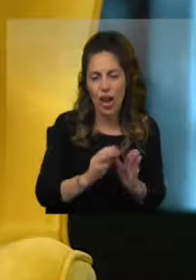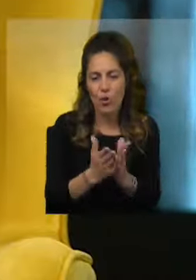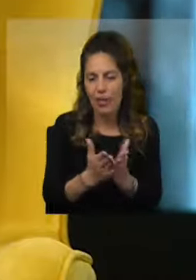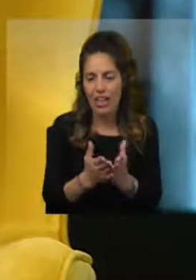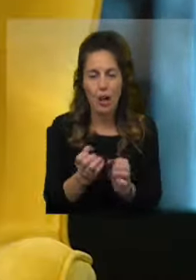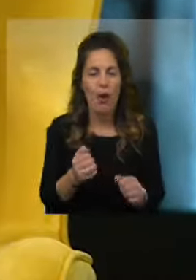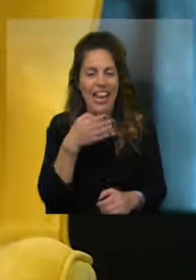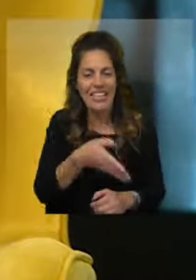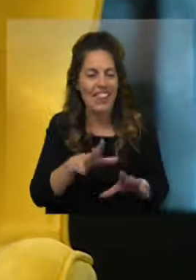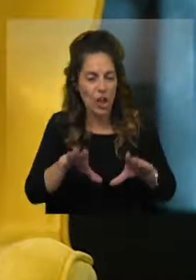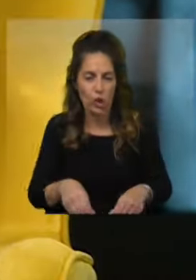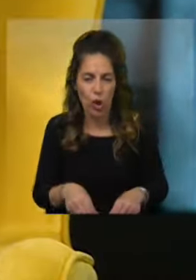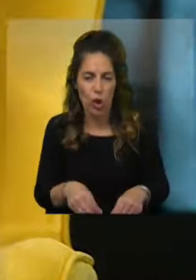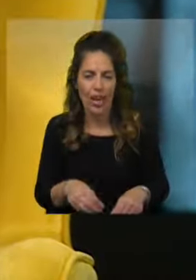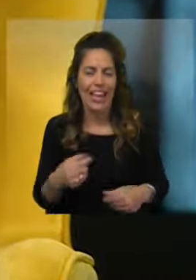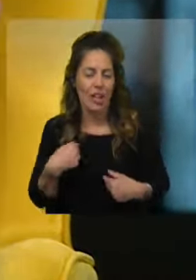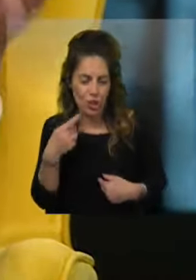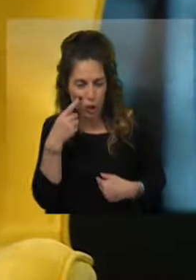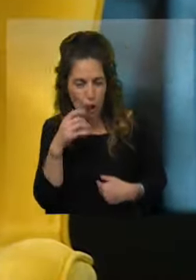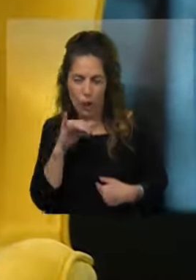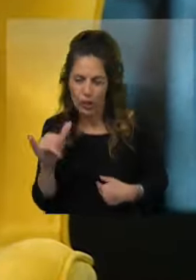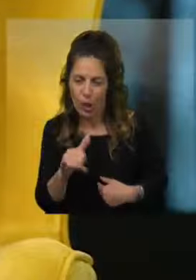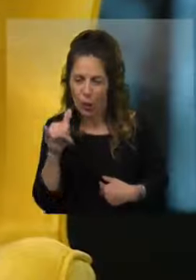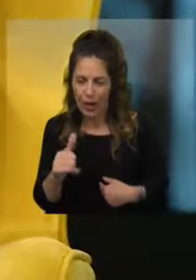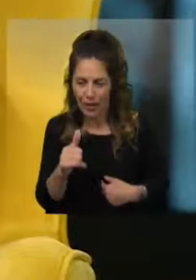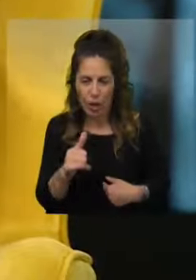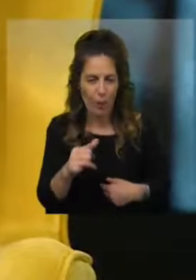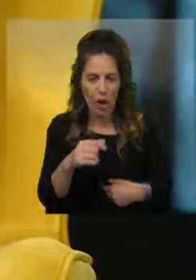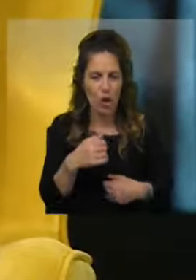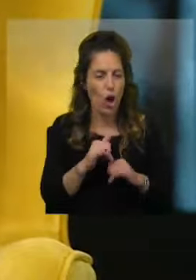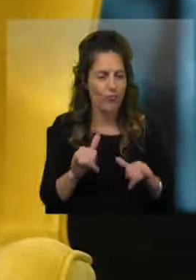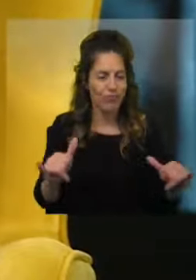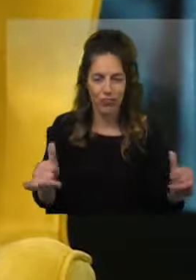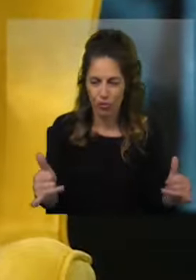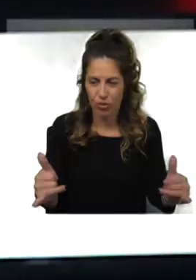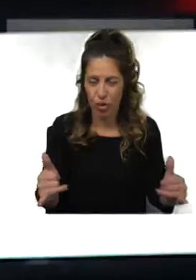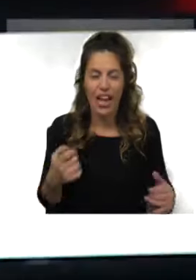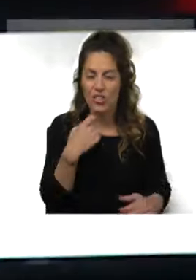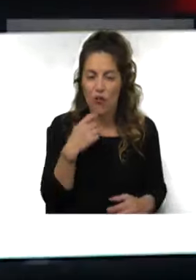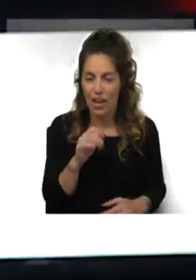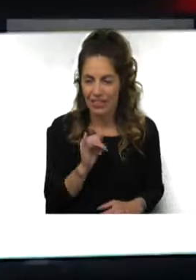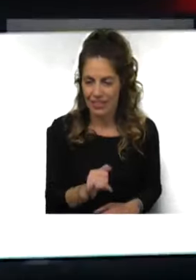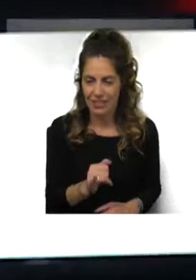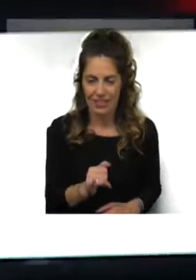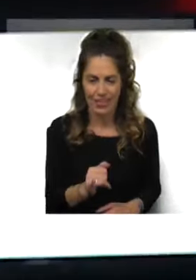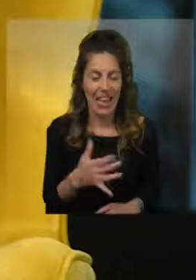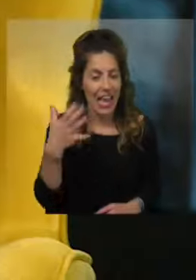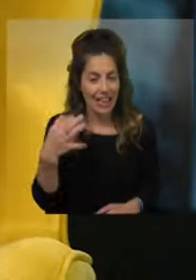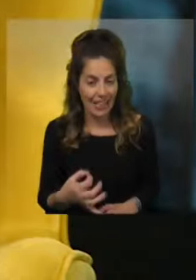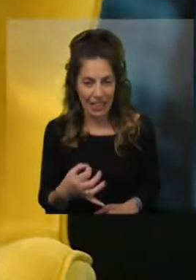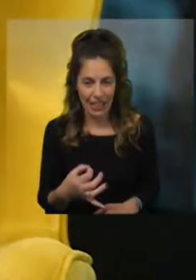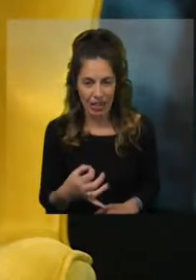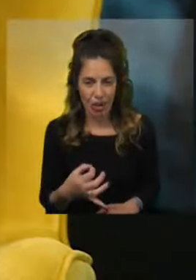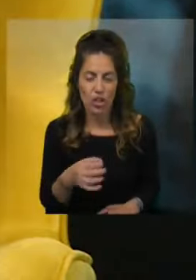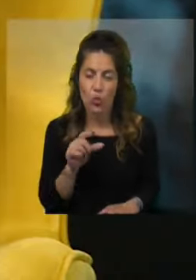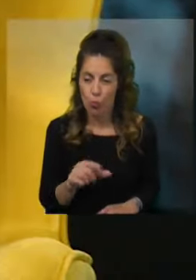puedan acceder todos y que no sea bueno yo te conozco a ti Ricardo y me contas más o menos Cómo fue y eso también falta un poco y y creo que bueno que